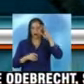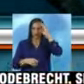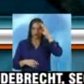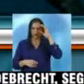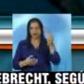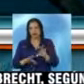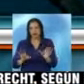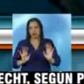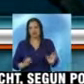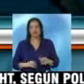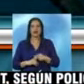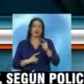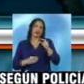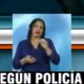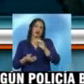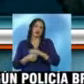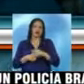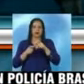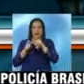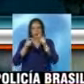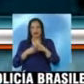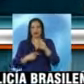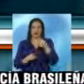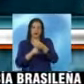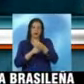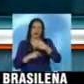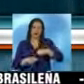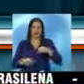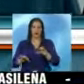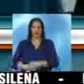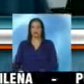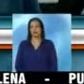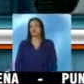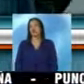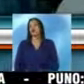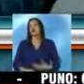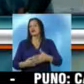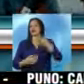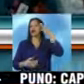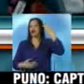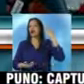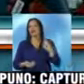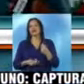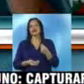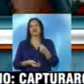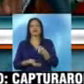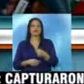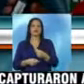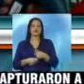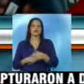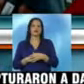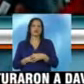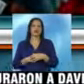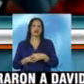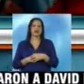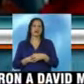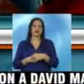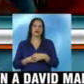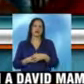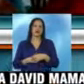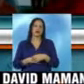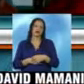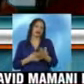trabajo de limpieza de la playa. Entonces, por eso la municipalidad... Alcalde, sobre el cobro que se hace del ingreso a los 10 soles, si nos ordenamos un poquito,